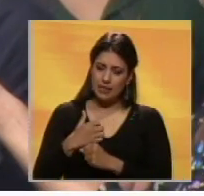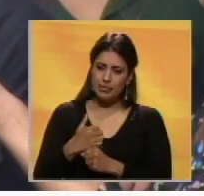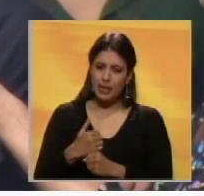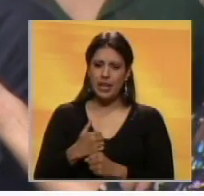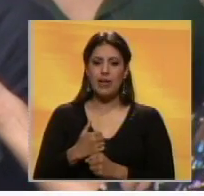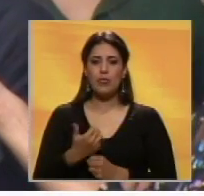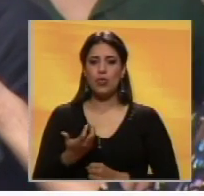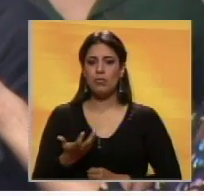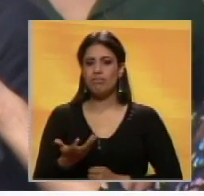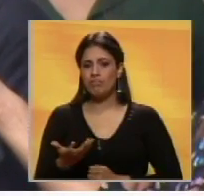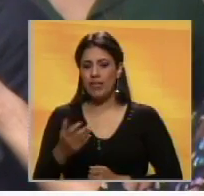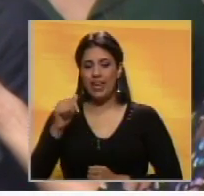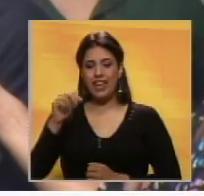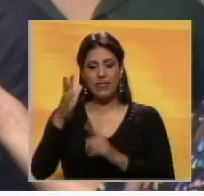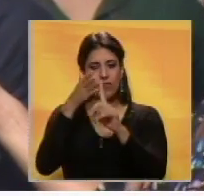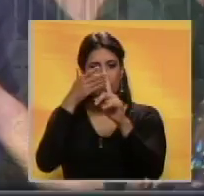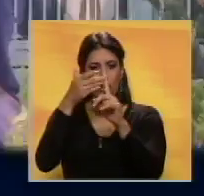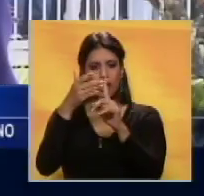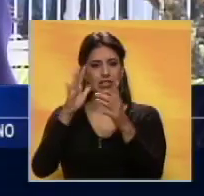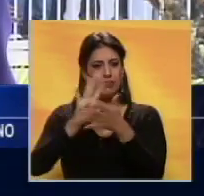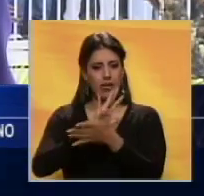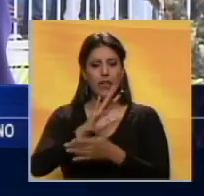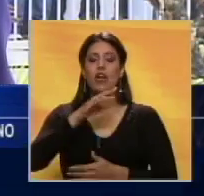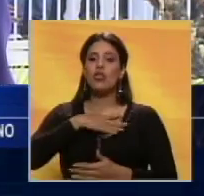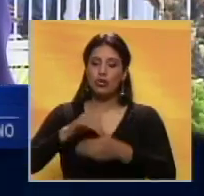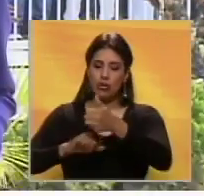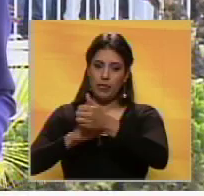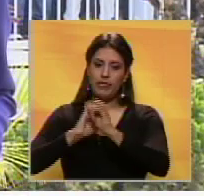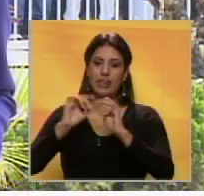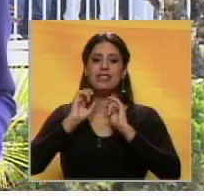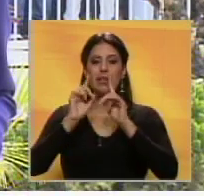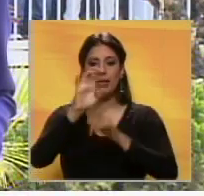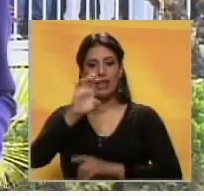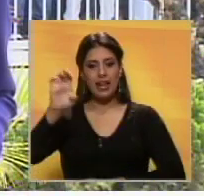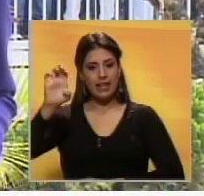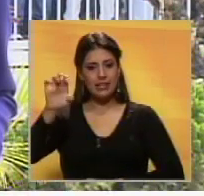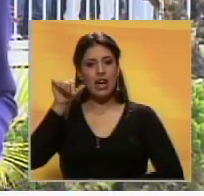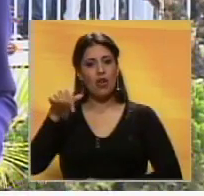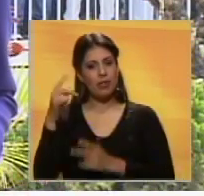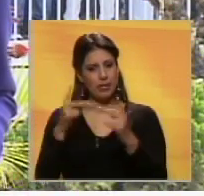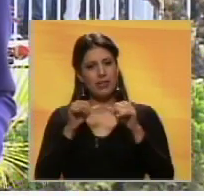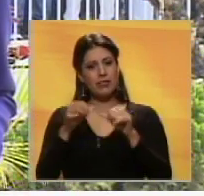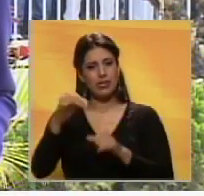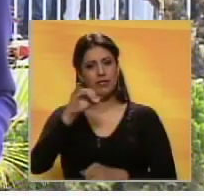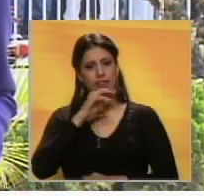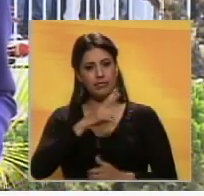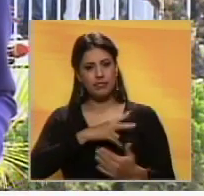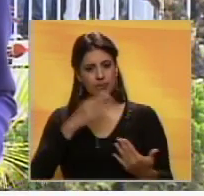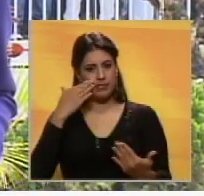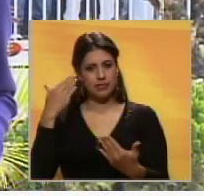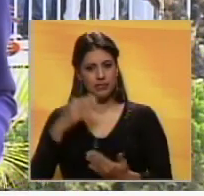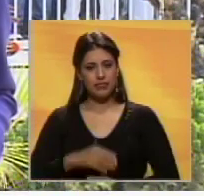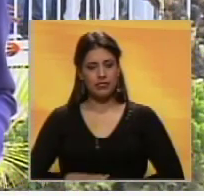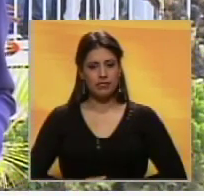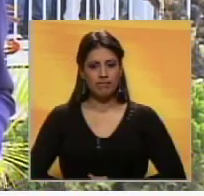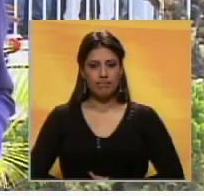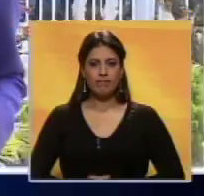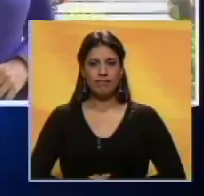que esta violencia cese. Digo, nuestro aporte desde el Cementerio del Este, la invitación es a que continúe con mucho más de nuestra misión meridiana.